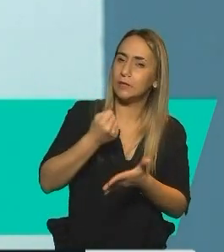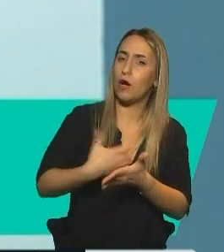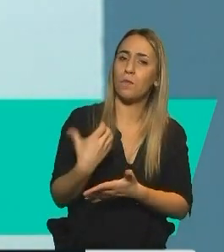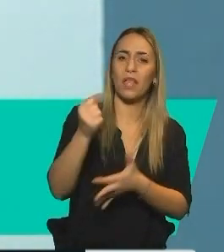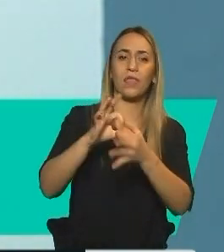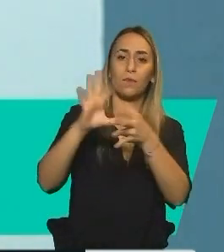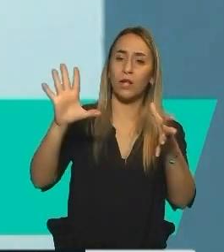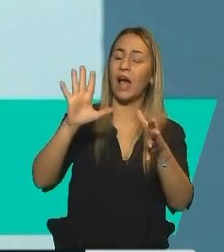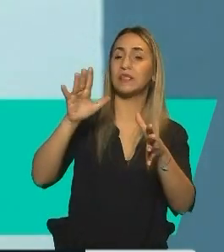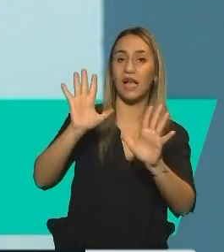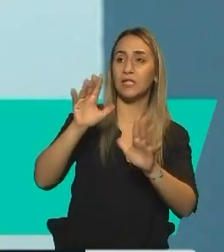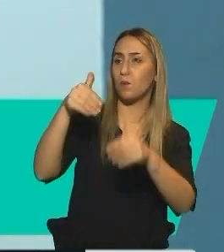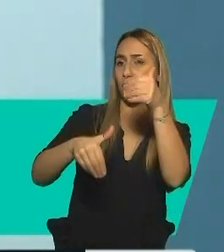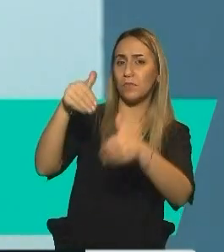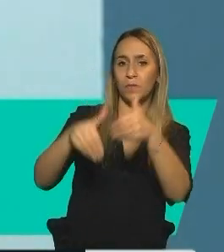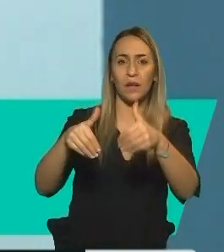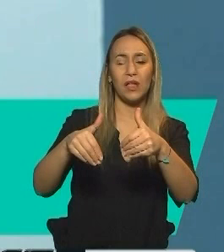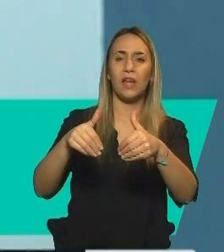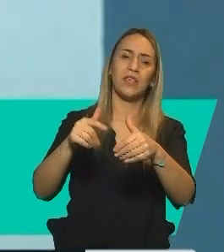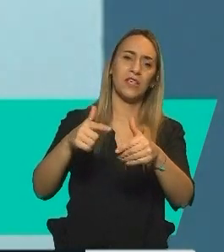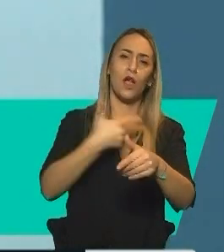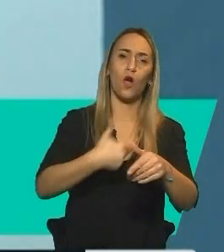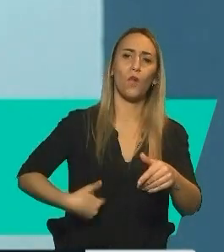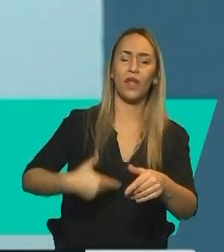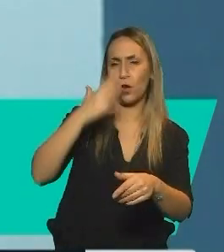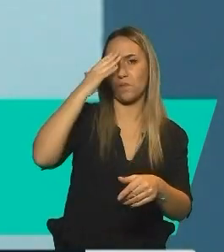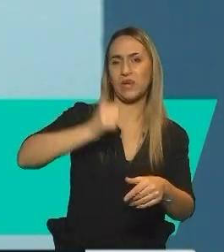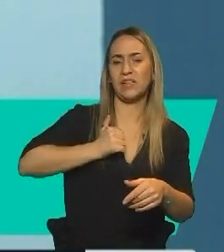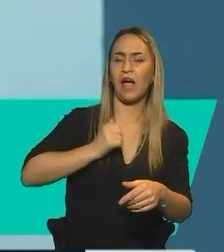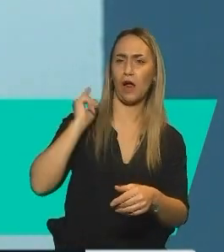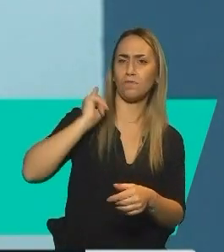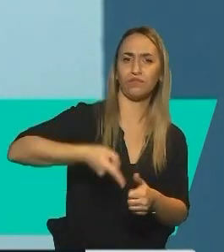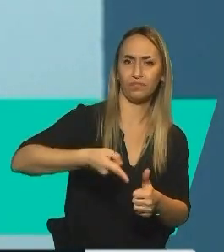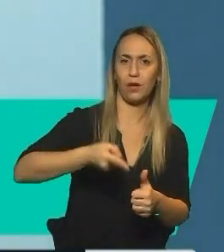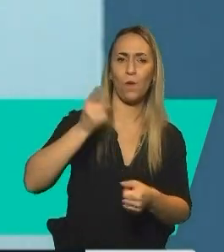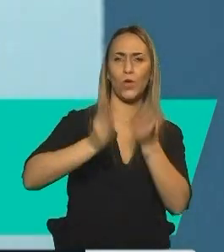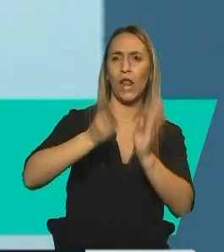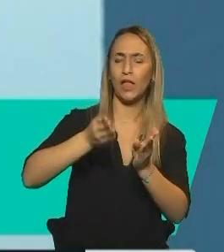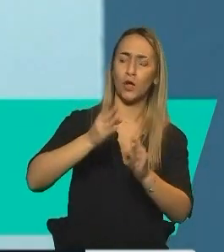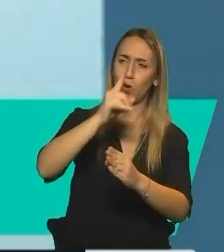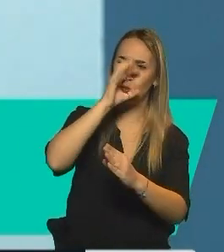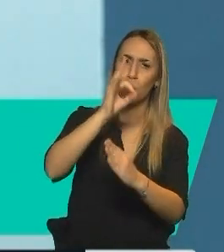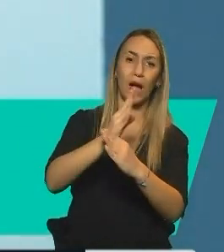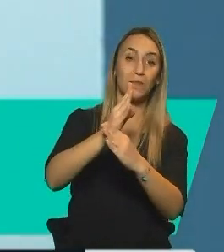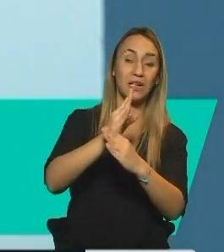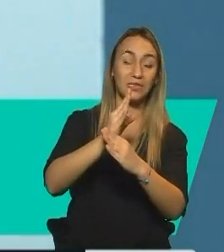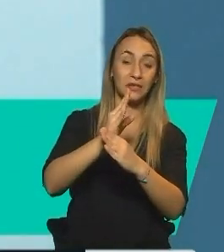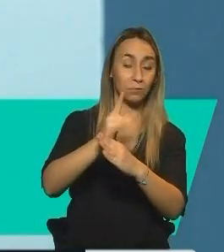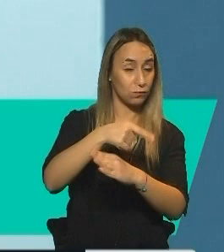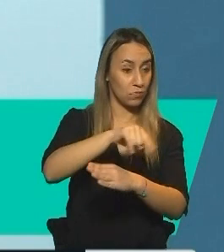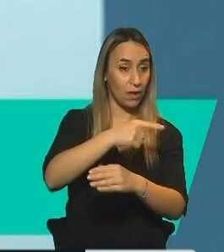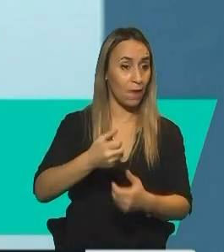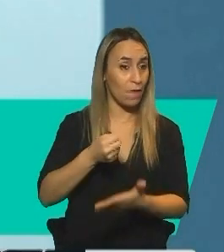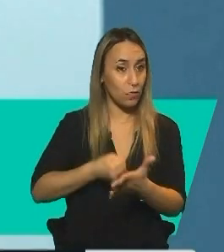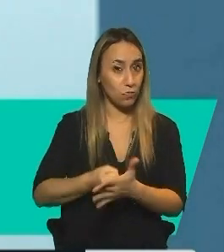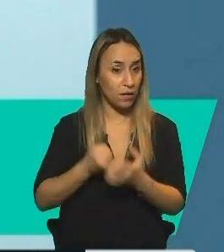y decir nunca más a gobiernos de facto o al autoritarismo a formas violentas. De la misma manera, nuestra convocatoria